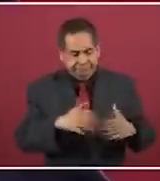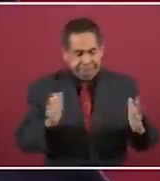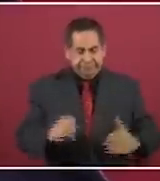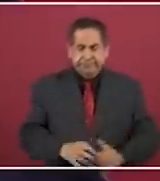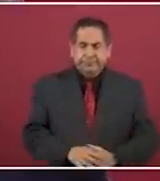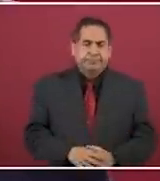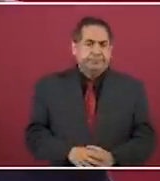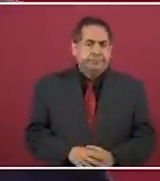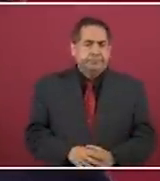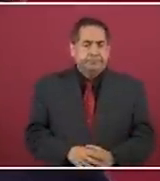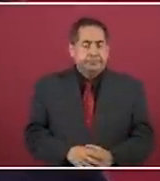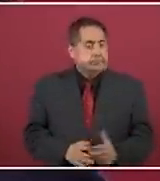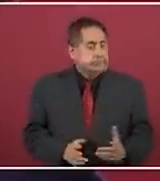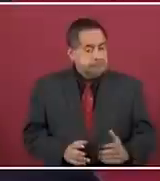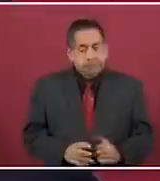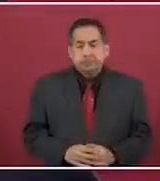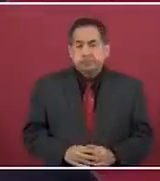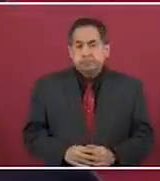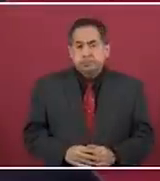Entonces,